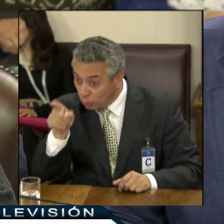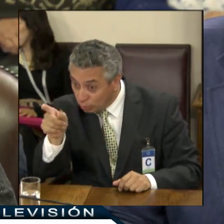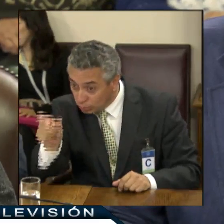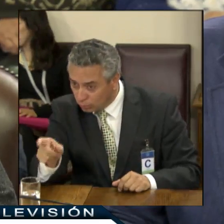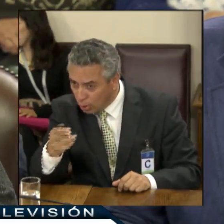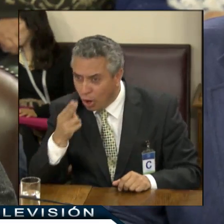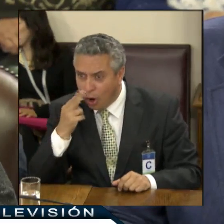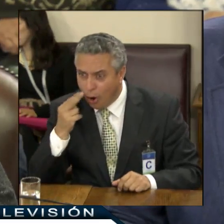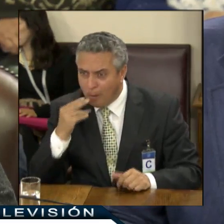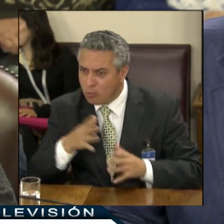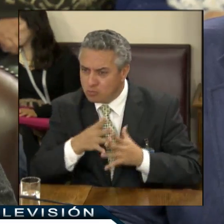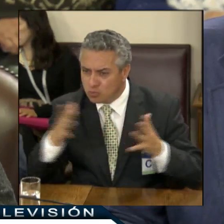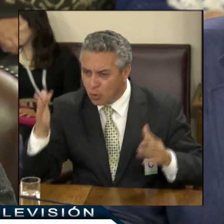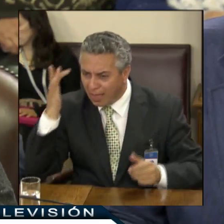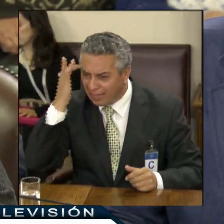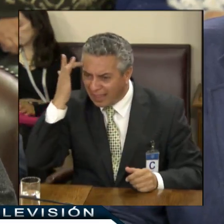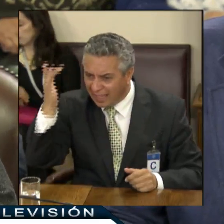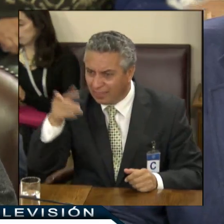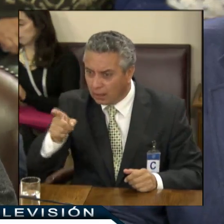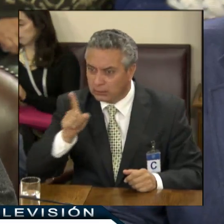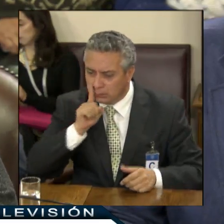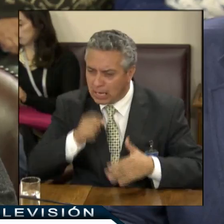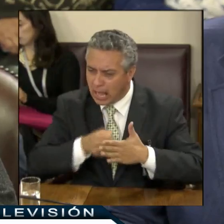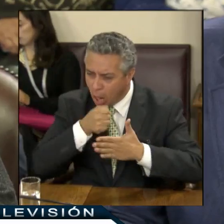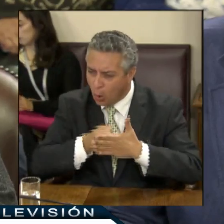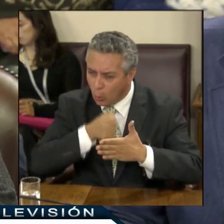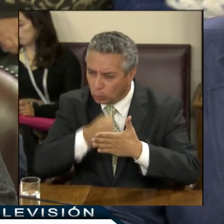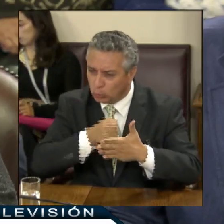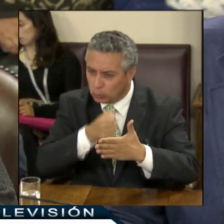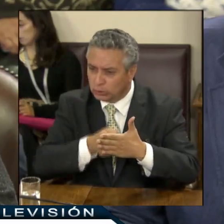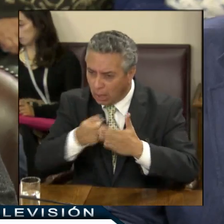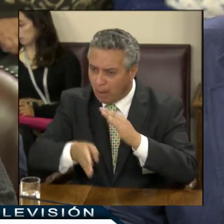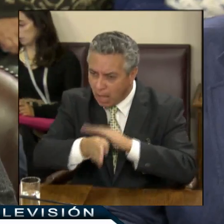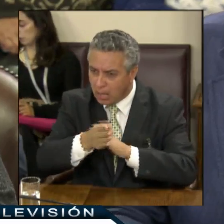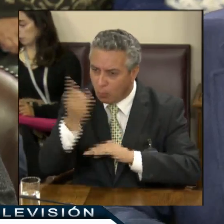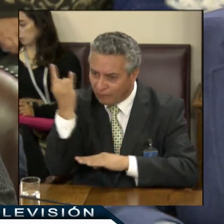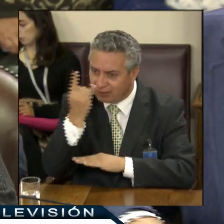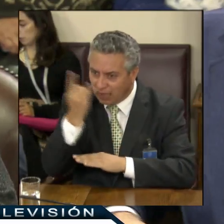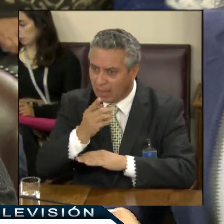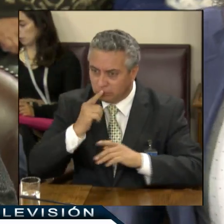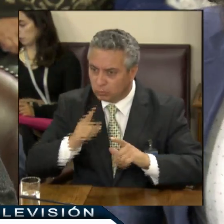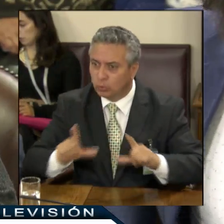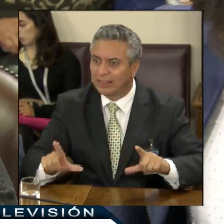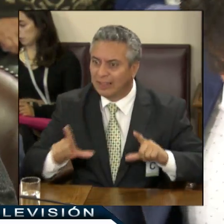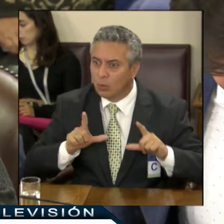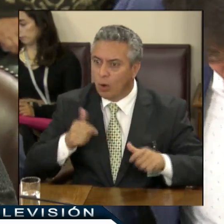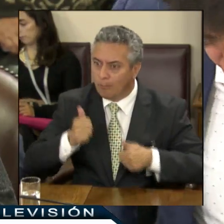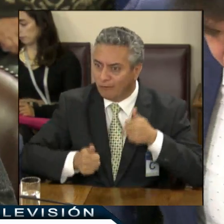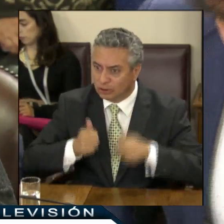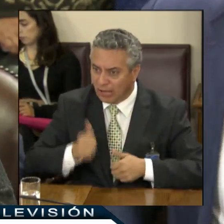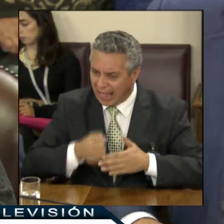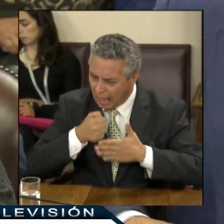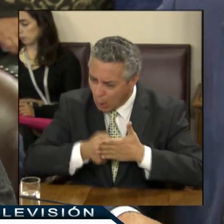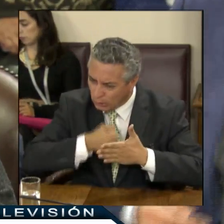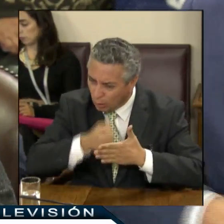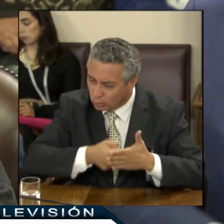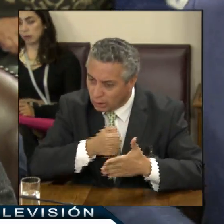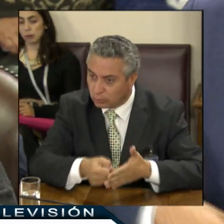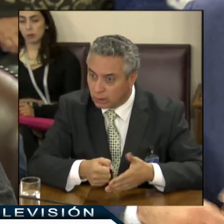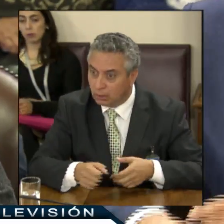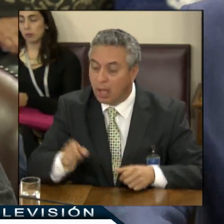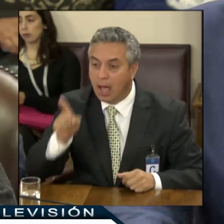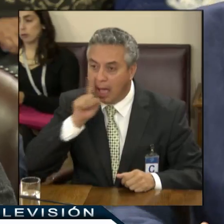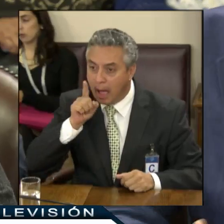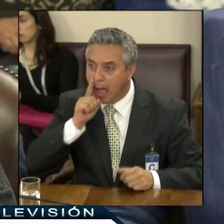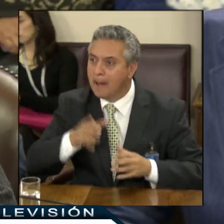es un hombre tremendamente inteligente que ha tenido que luchar para para ir a la universidad a estudiar y tener un título profesional porque hay